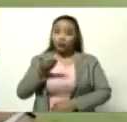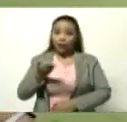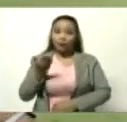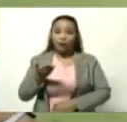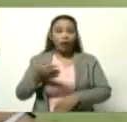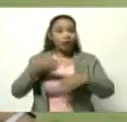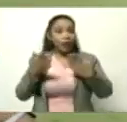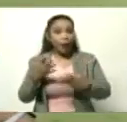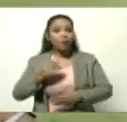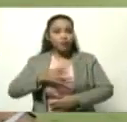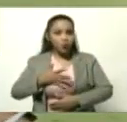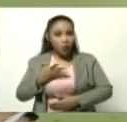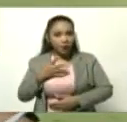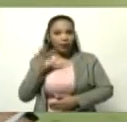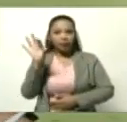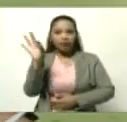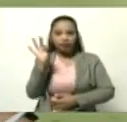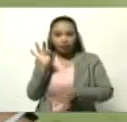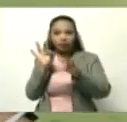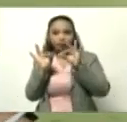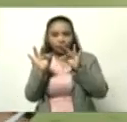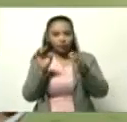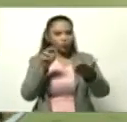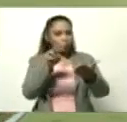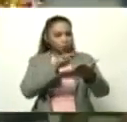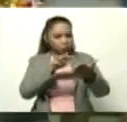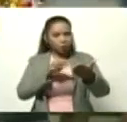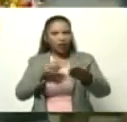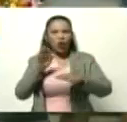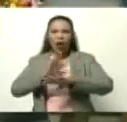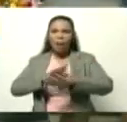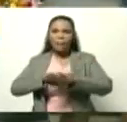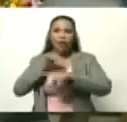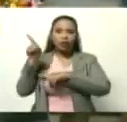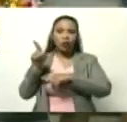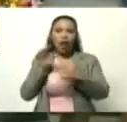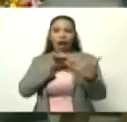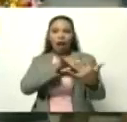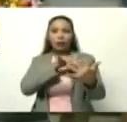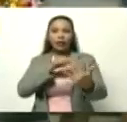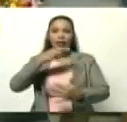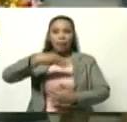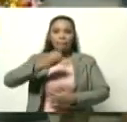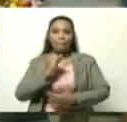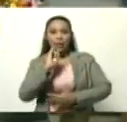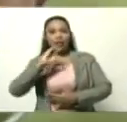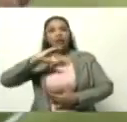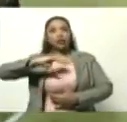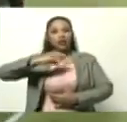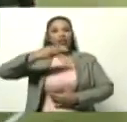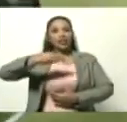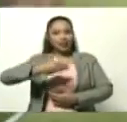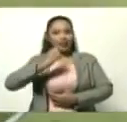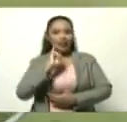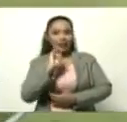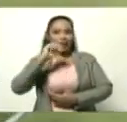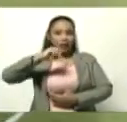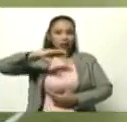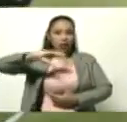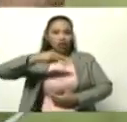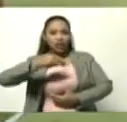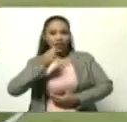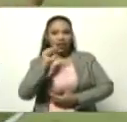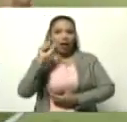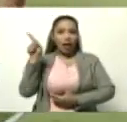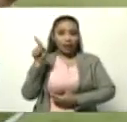extraer de lo que sucedió en pichincha porque se logra ya articular varios países